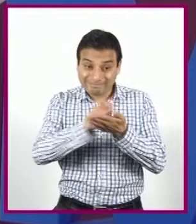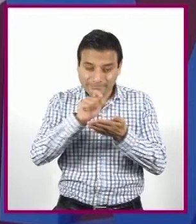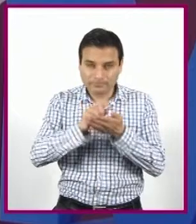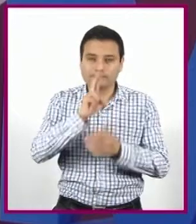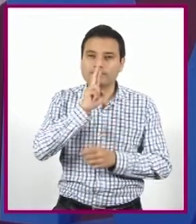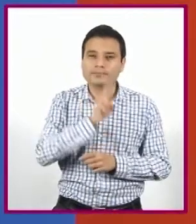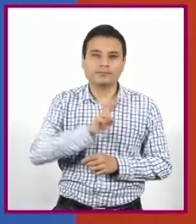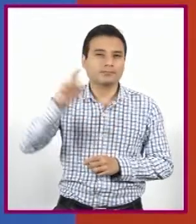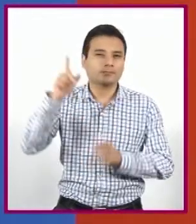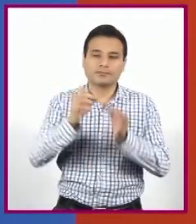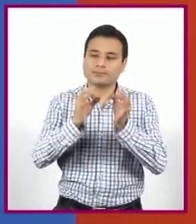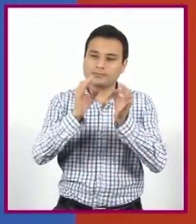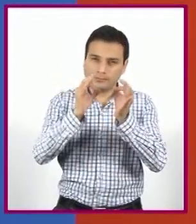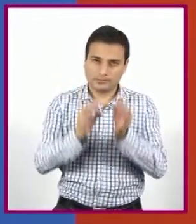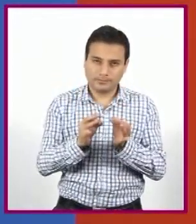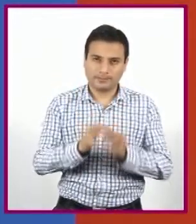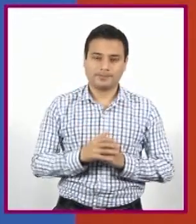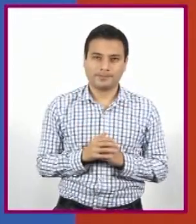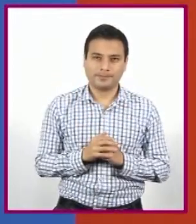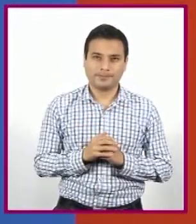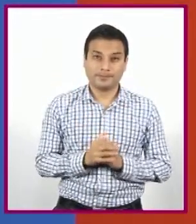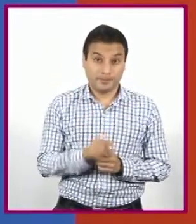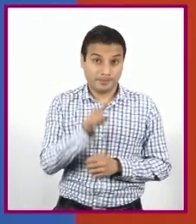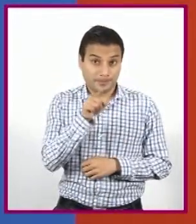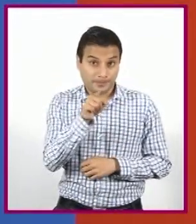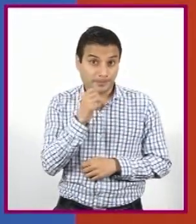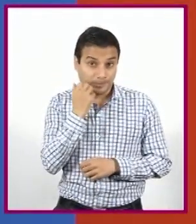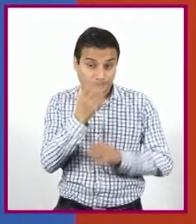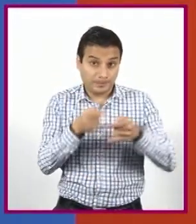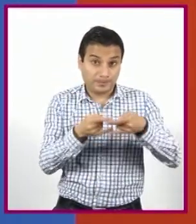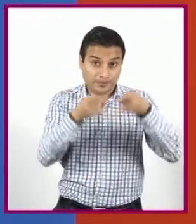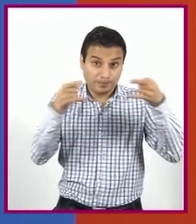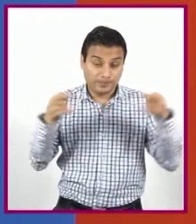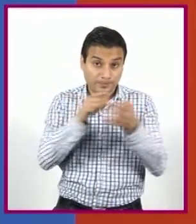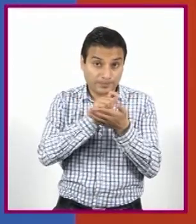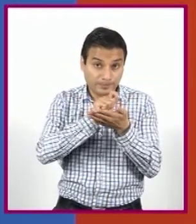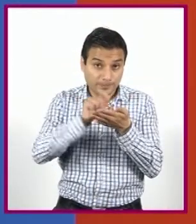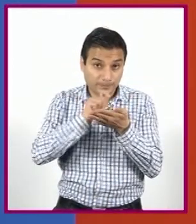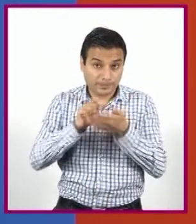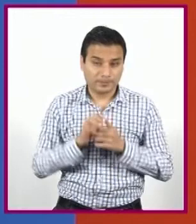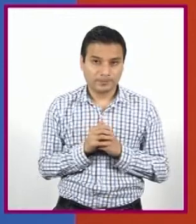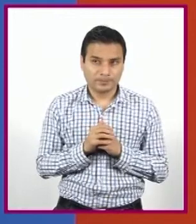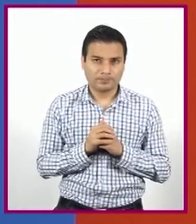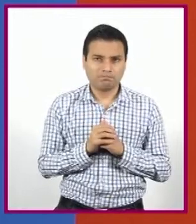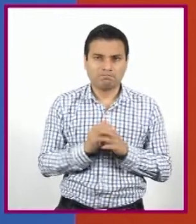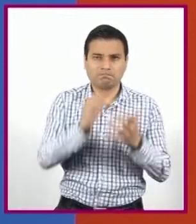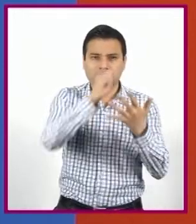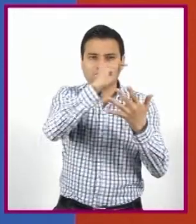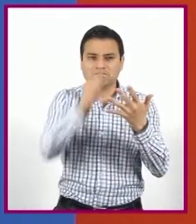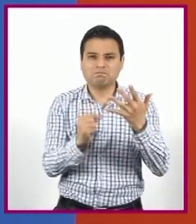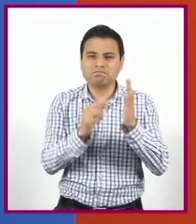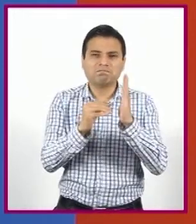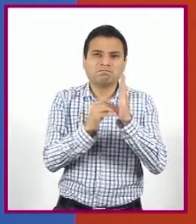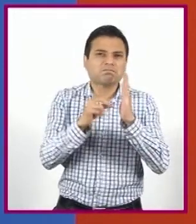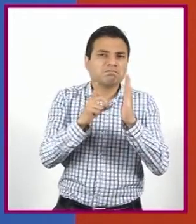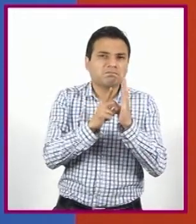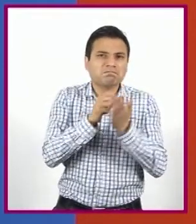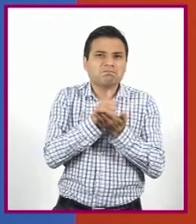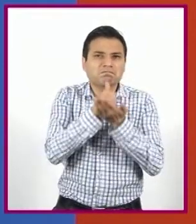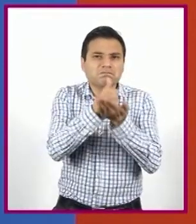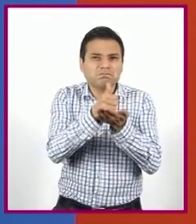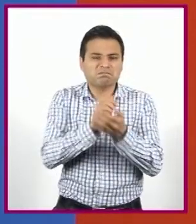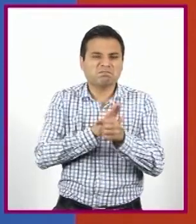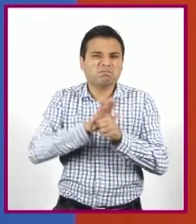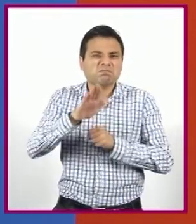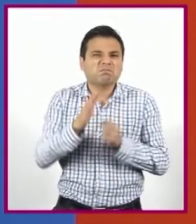manera. Si desean escribir un cuento, ¿qué otros recursos, además de los